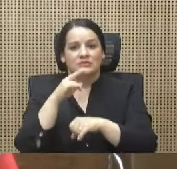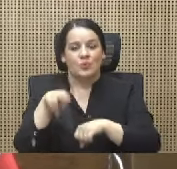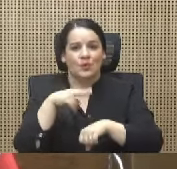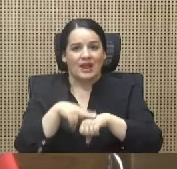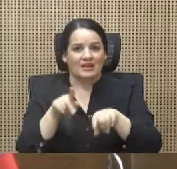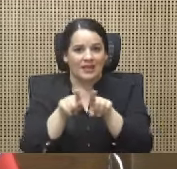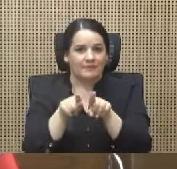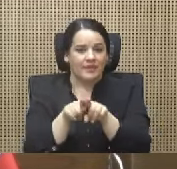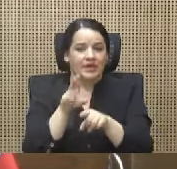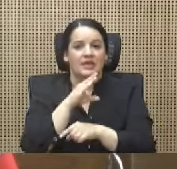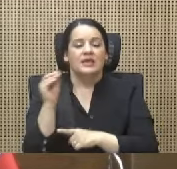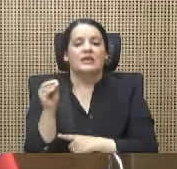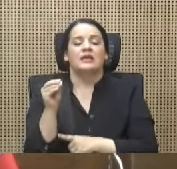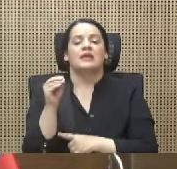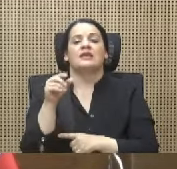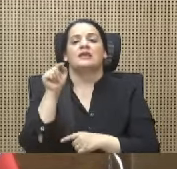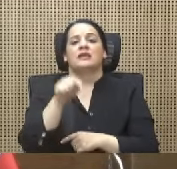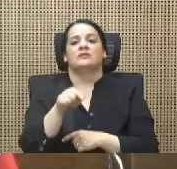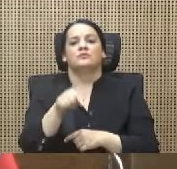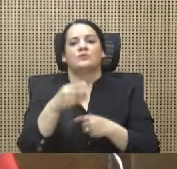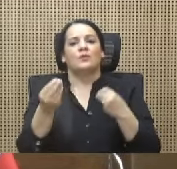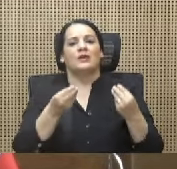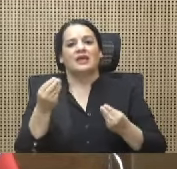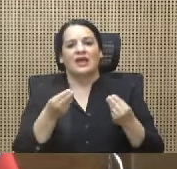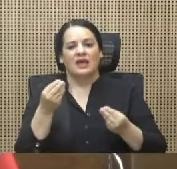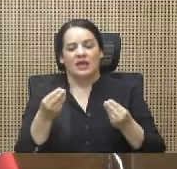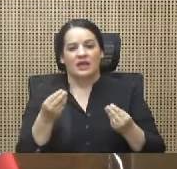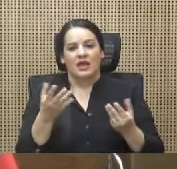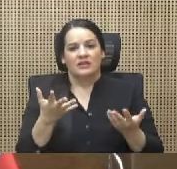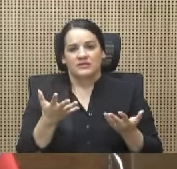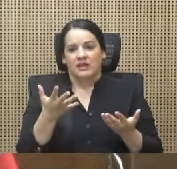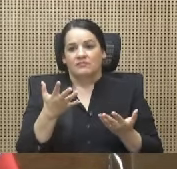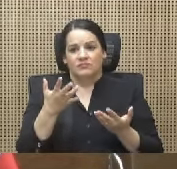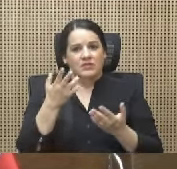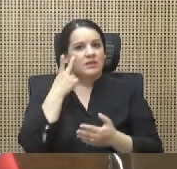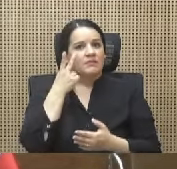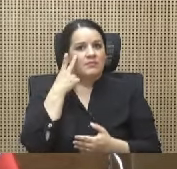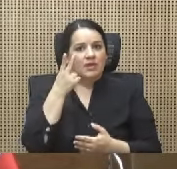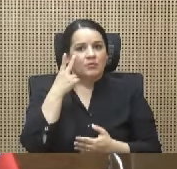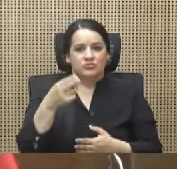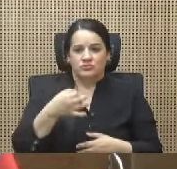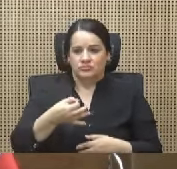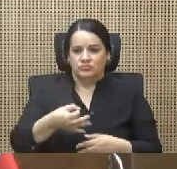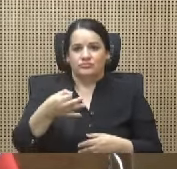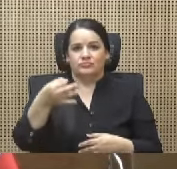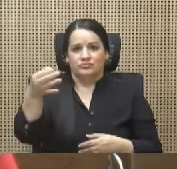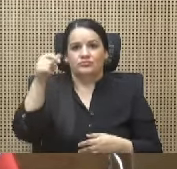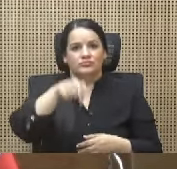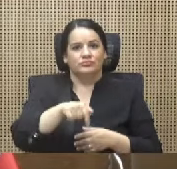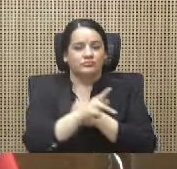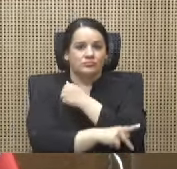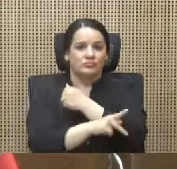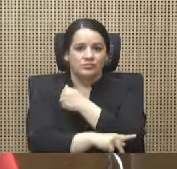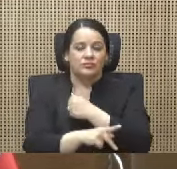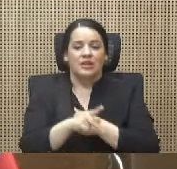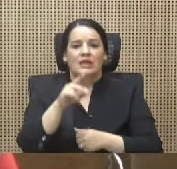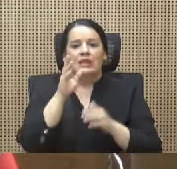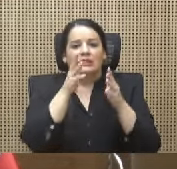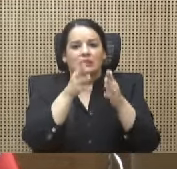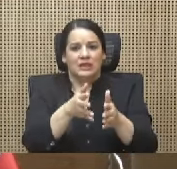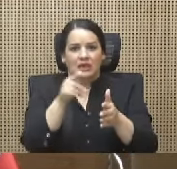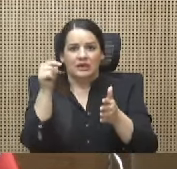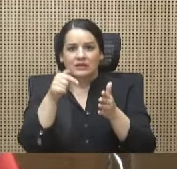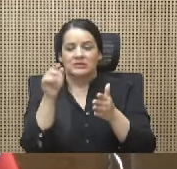además de esto, es lo que estamos viviendo todos los días en este país. Yo creo que dejar